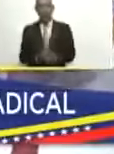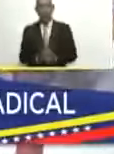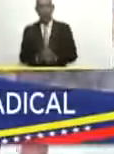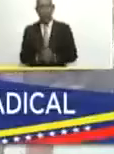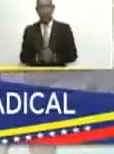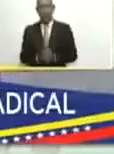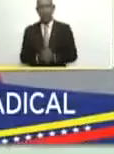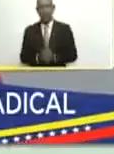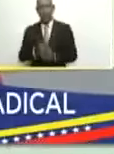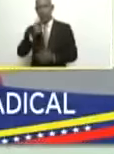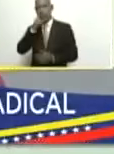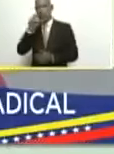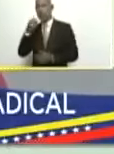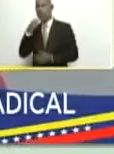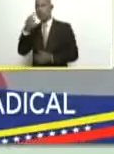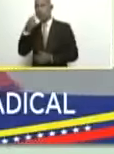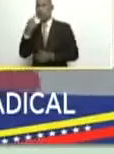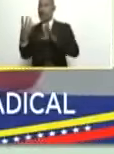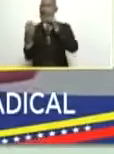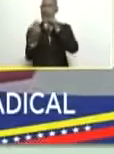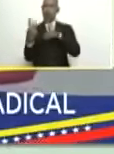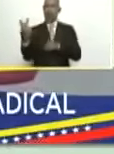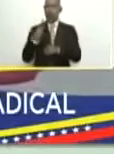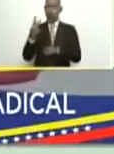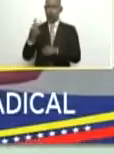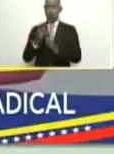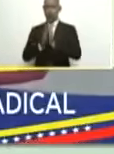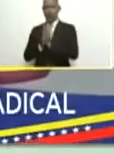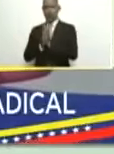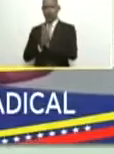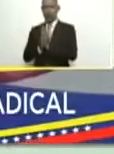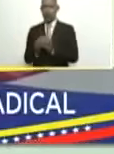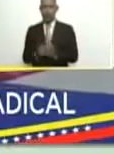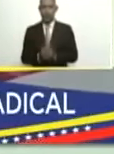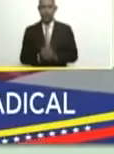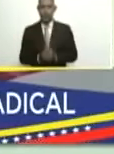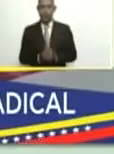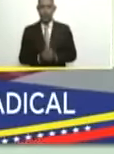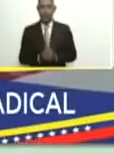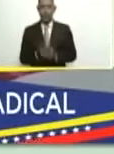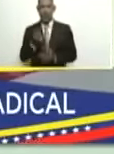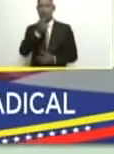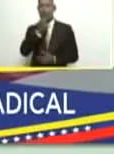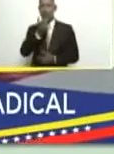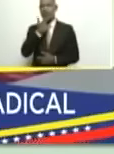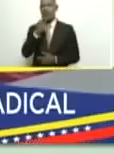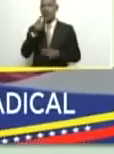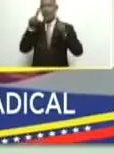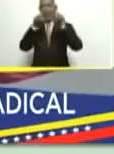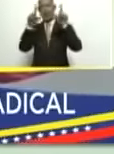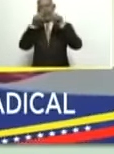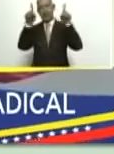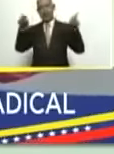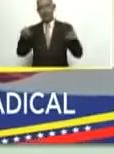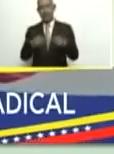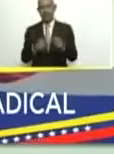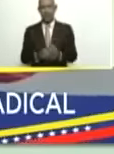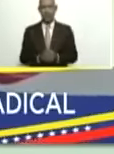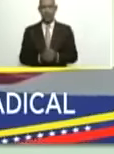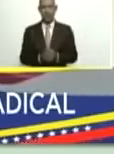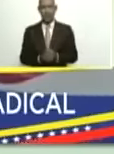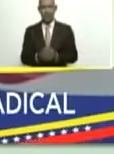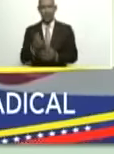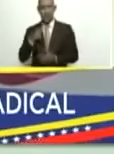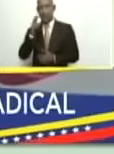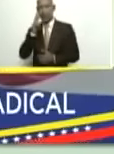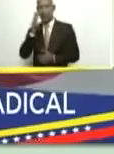Bárbara, vamos a hacerlo conversadito aquí, de aquí para allá, de allá para acá. Qué bonita esa pantalla, ¿ves? No he visto que